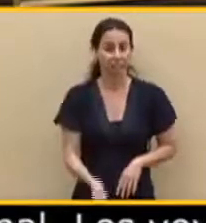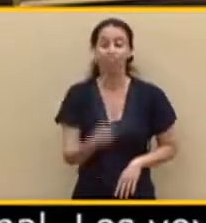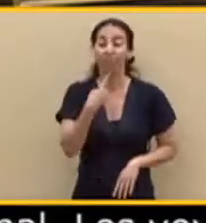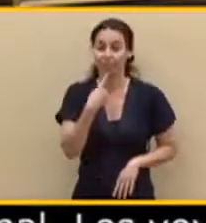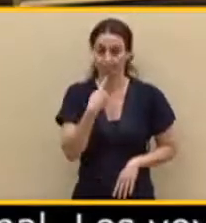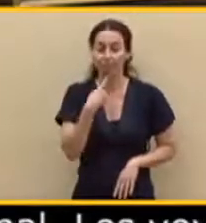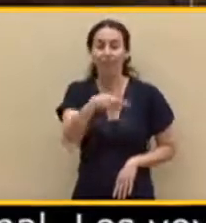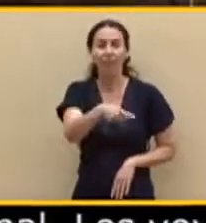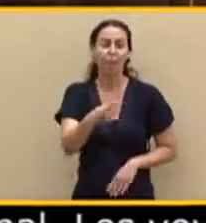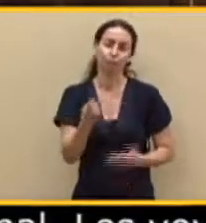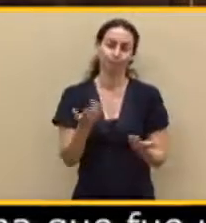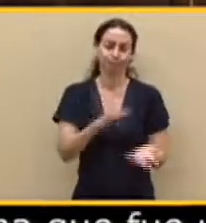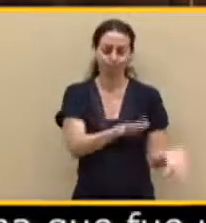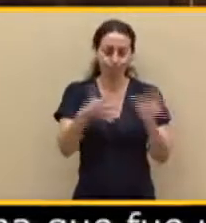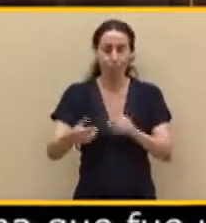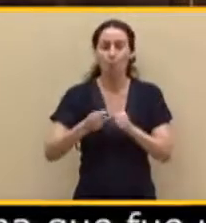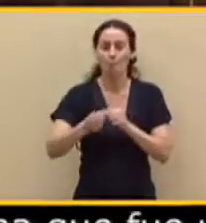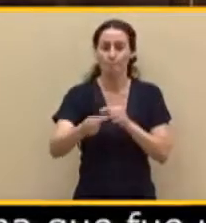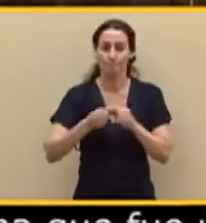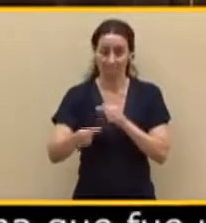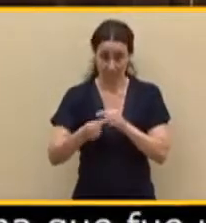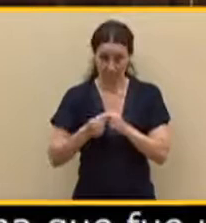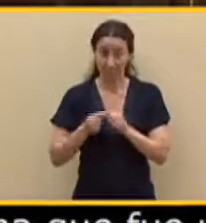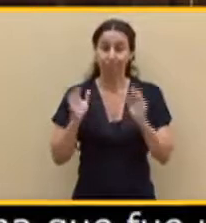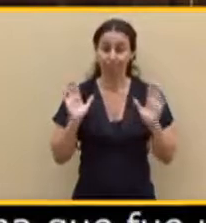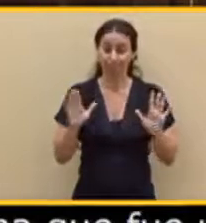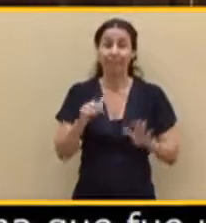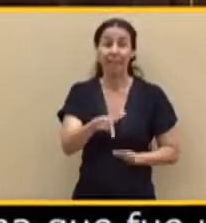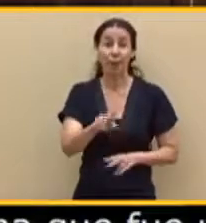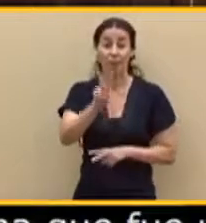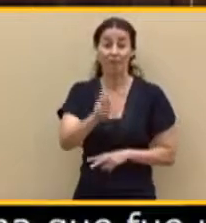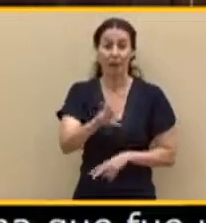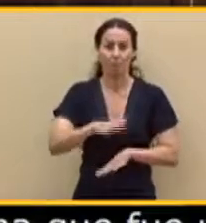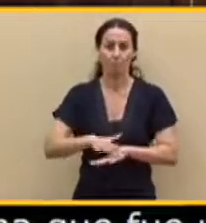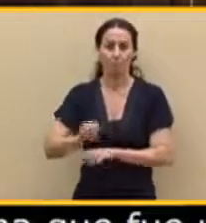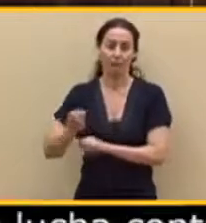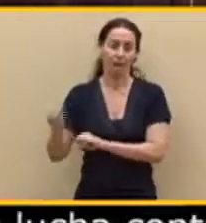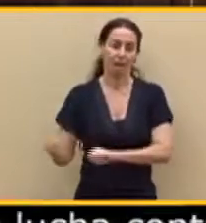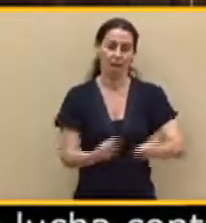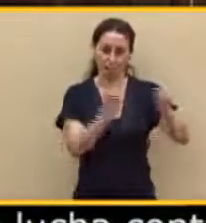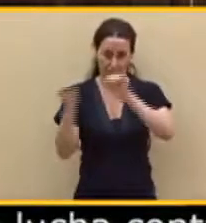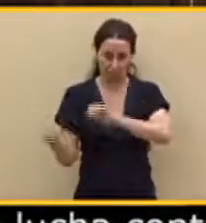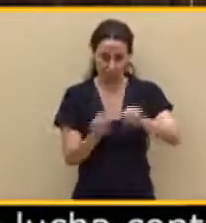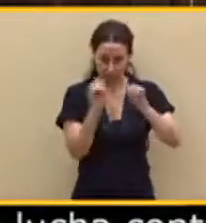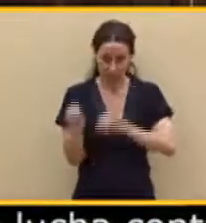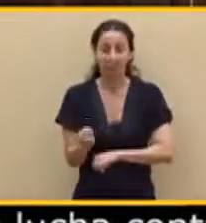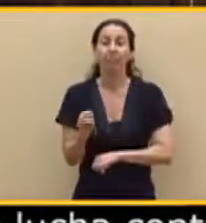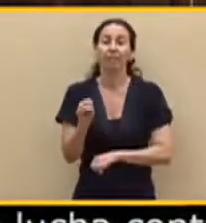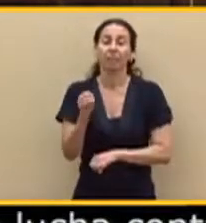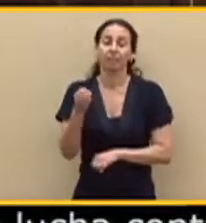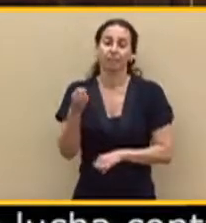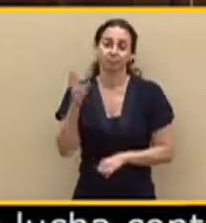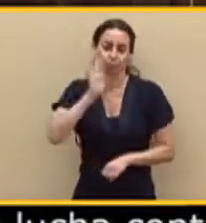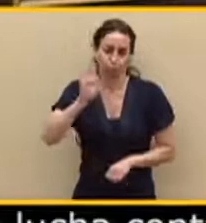medida, cito literal, que en lugar de servir a la lucha contra el fraude fiscal, señor Montoro, se aprovechó